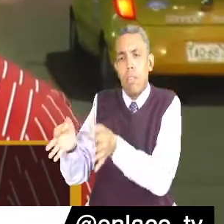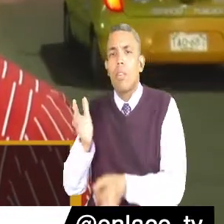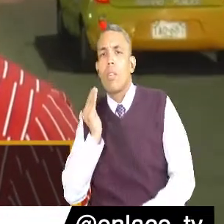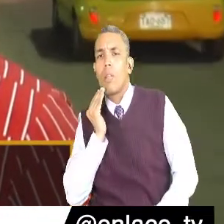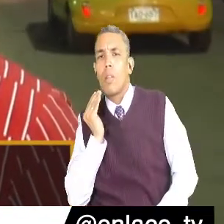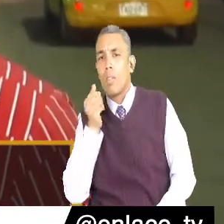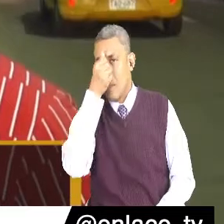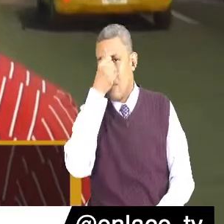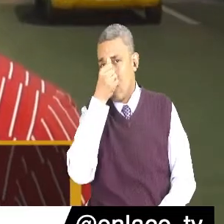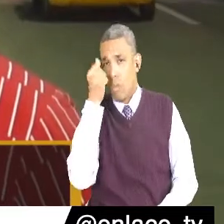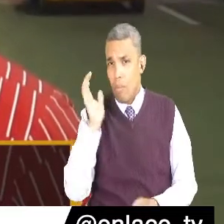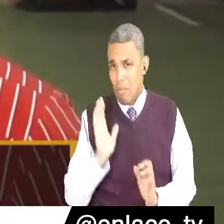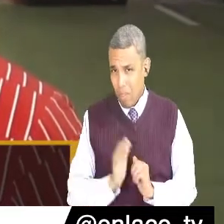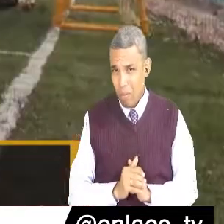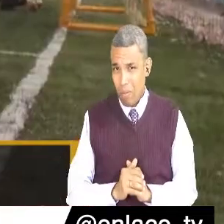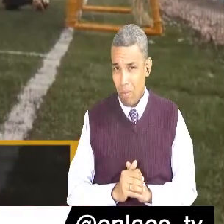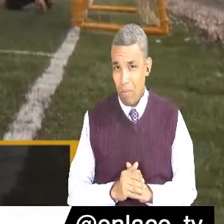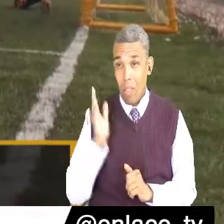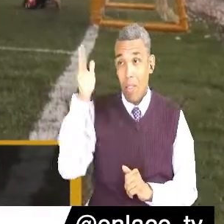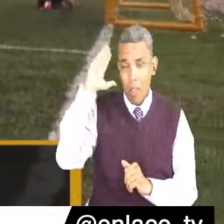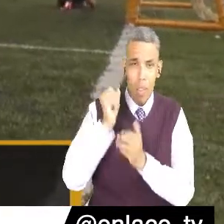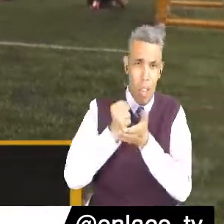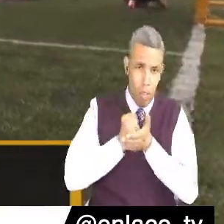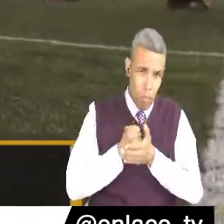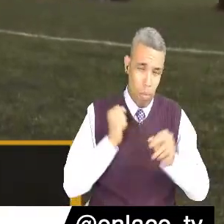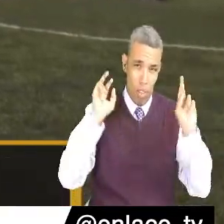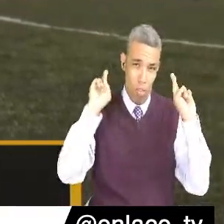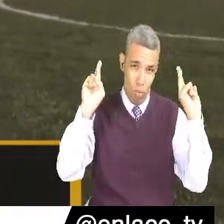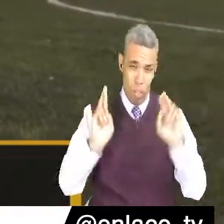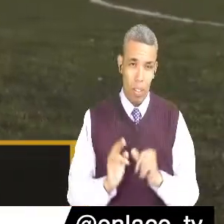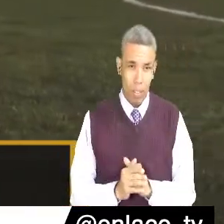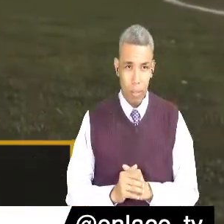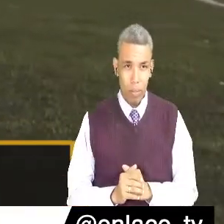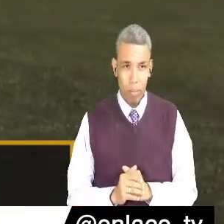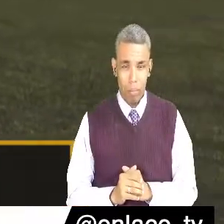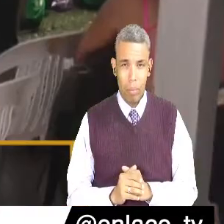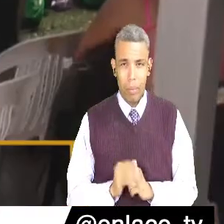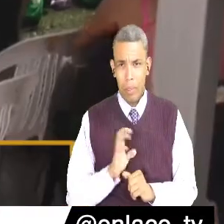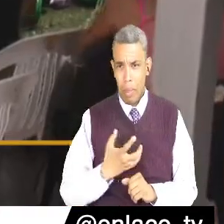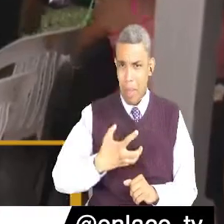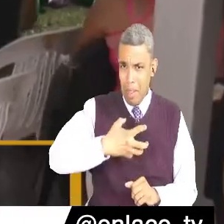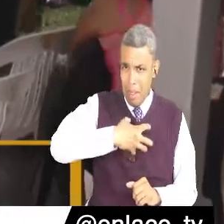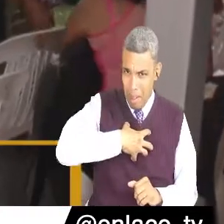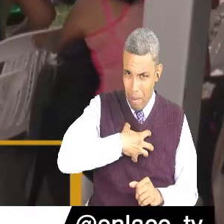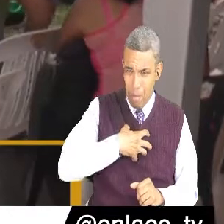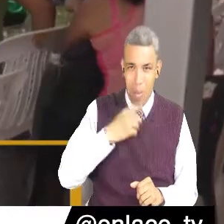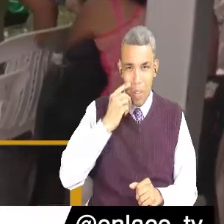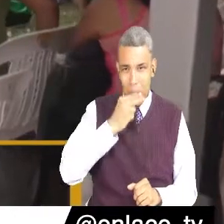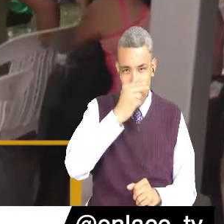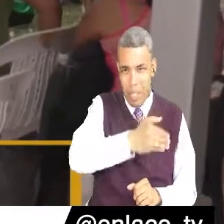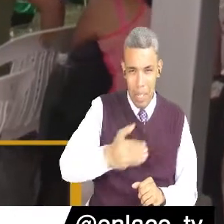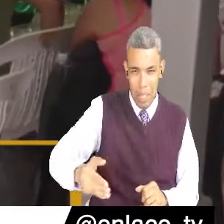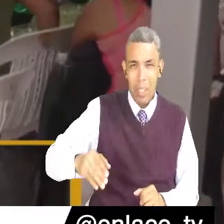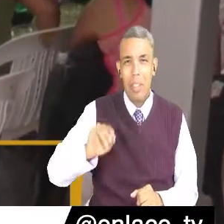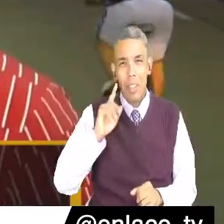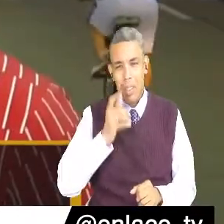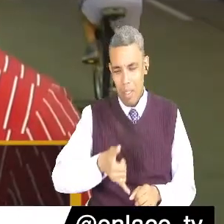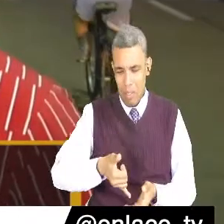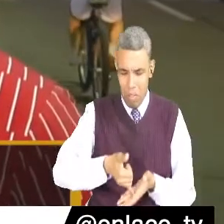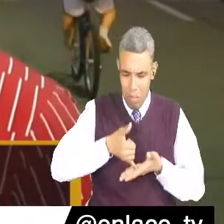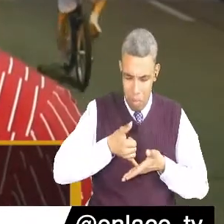a realizar las finales con la ayuda de Dios. Igual situación se registró con el torneo de Yugorcito, que se juega en la cancha monumental del nororiente de la ciudad.